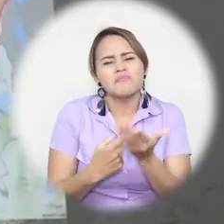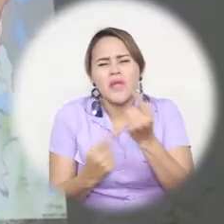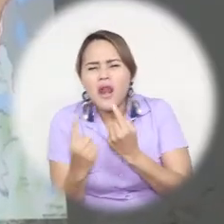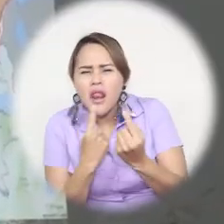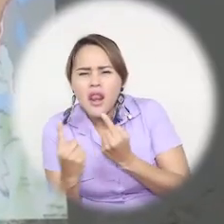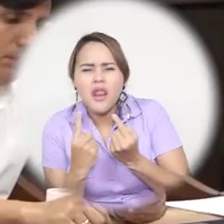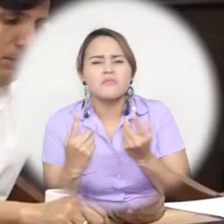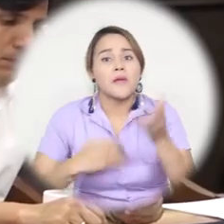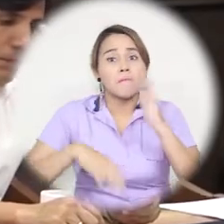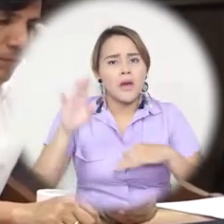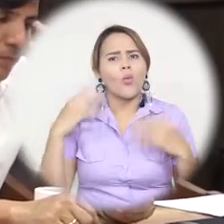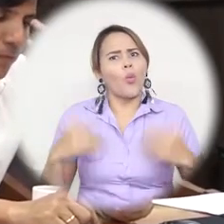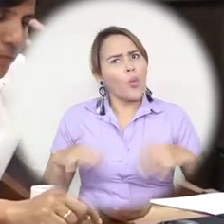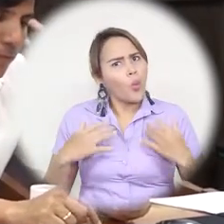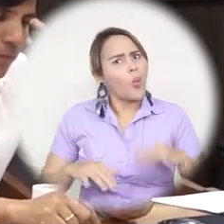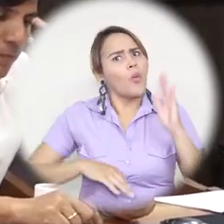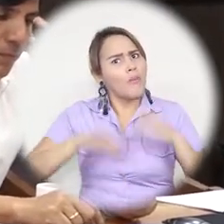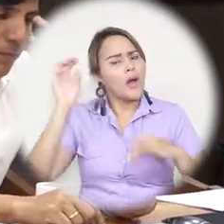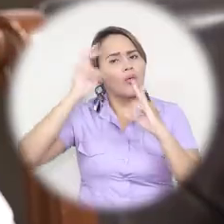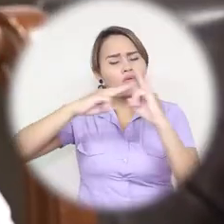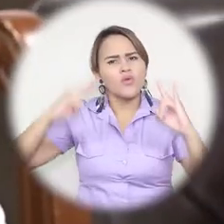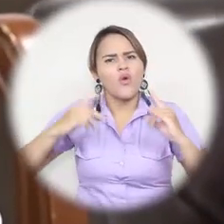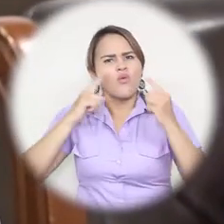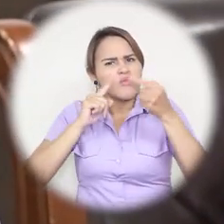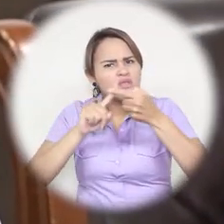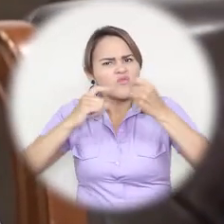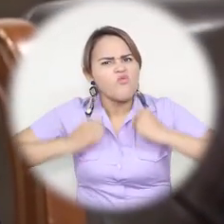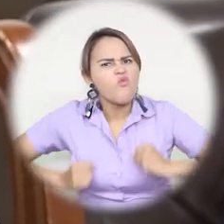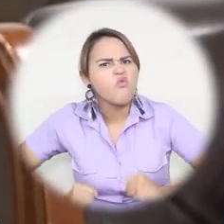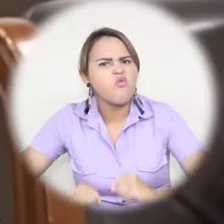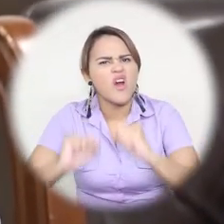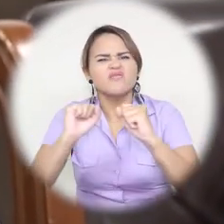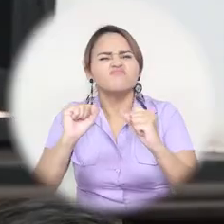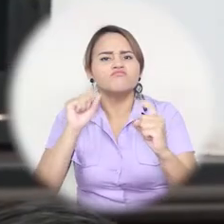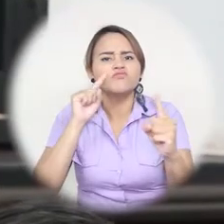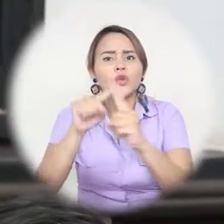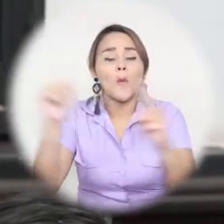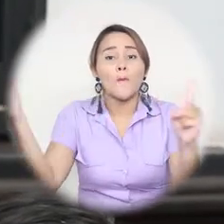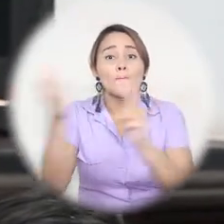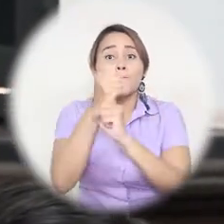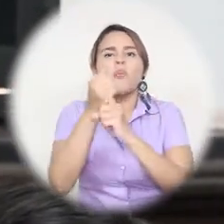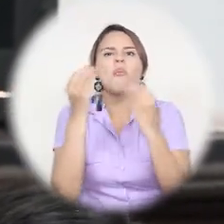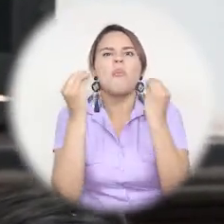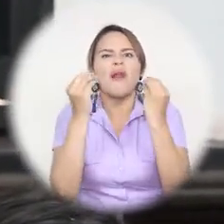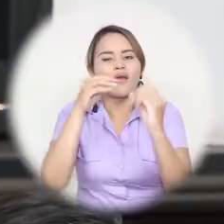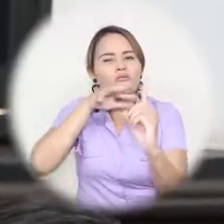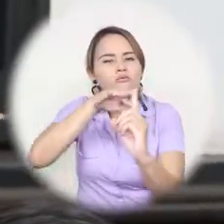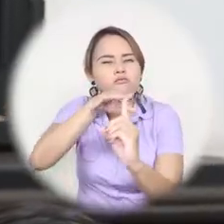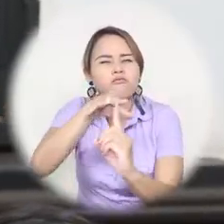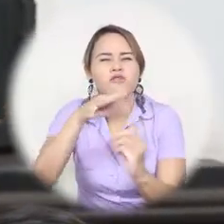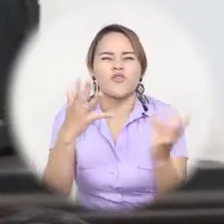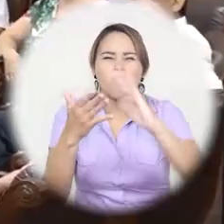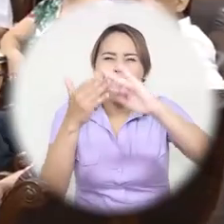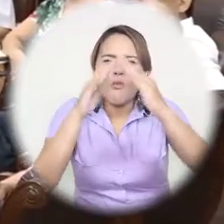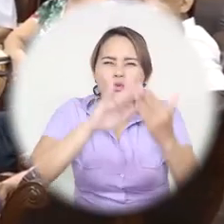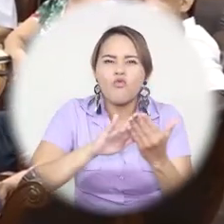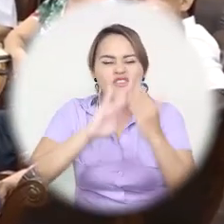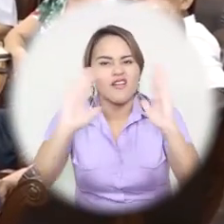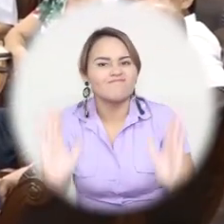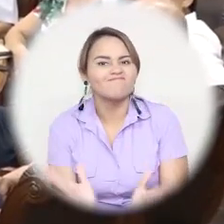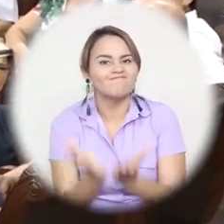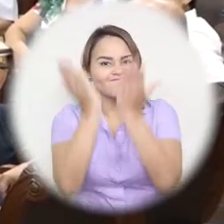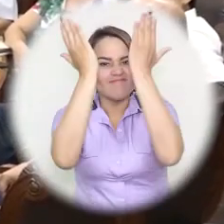esfuerzo que se ha realizado desde las diferentes esferas para garantizar la transformación en el quehacer institucional y generar impactos en todas